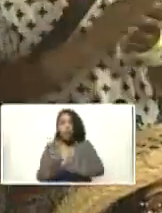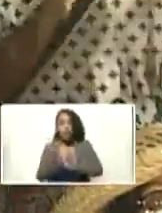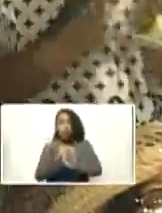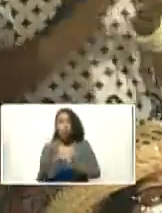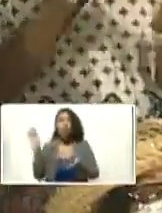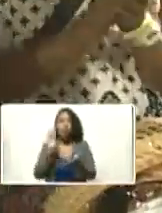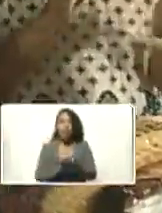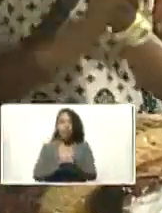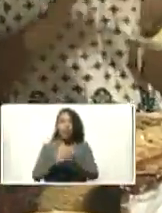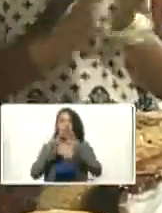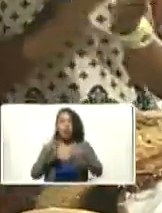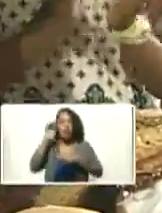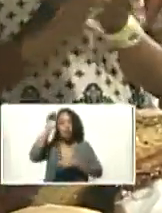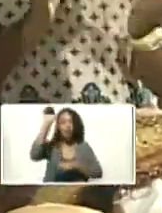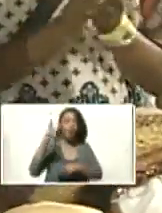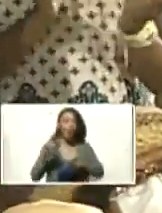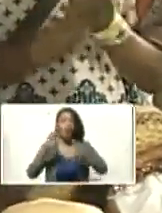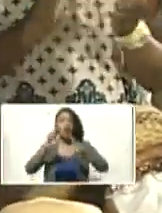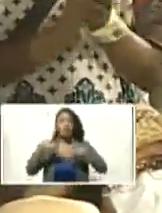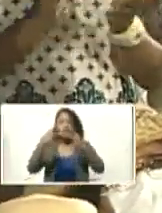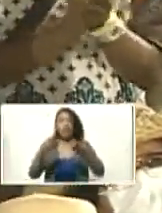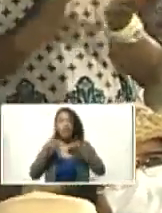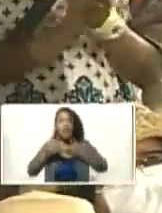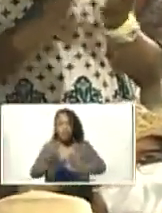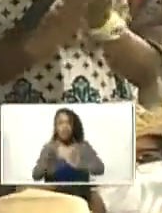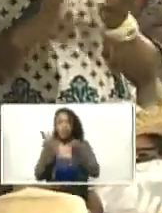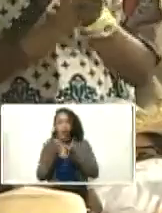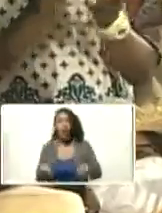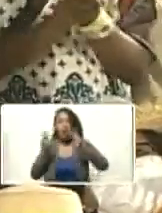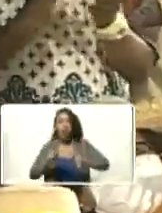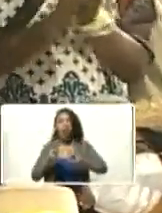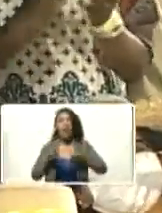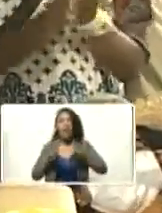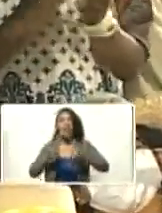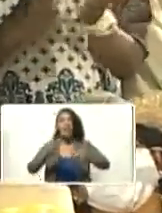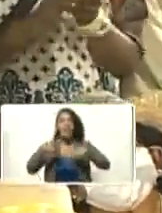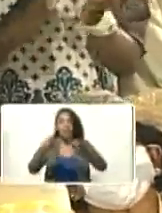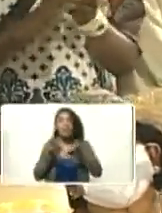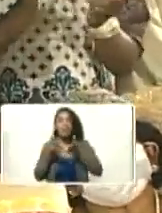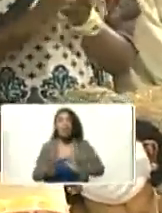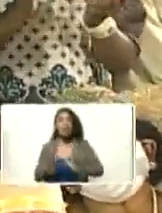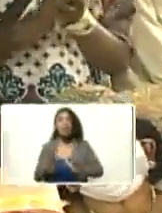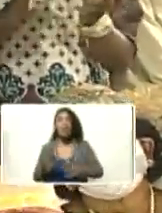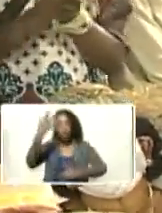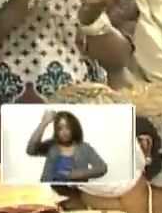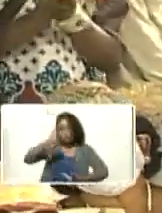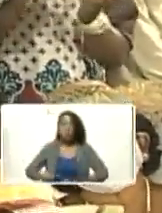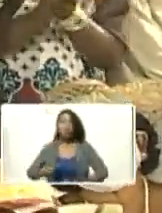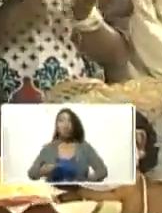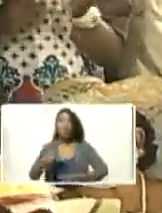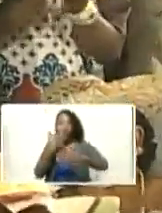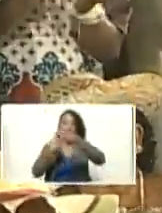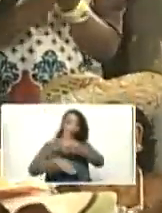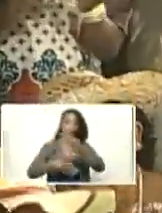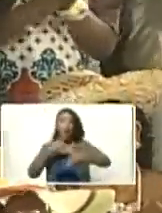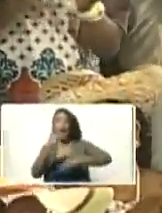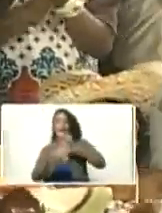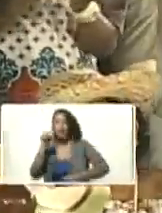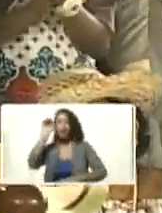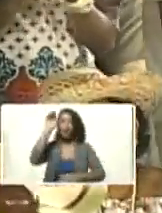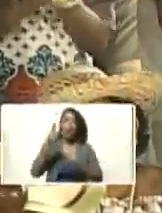renacimiento del futuro, el renacimiento de los valores, el renacimiento de lo que somos y de lo que vamos a hacer.